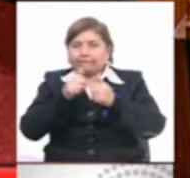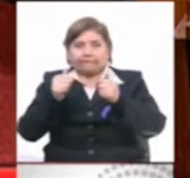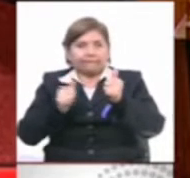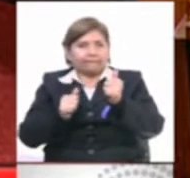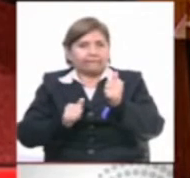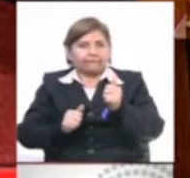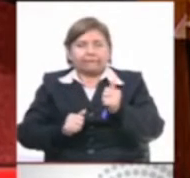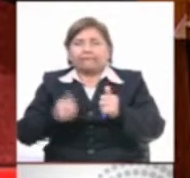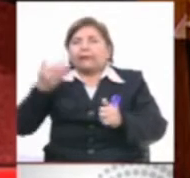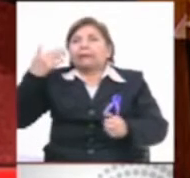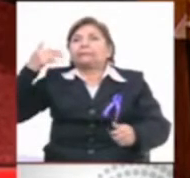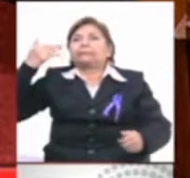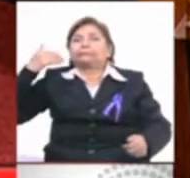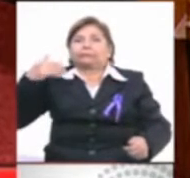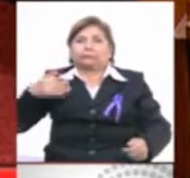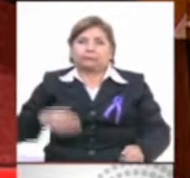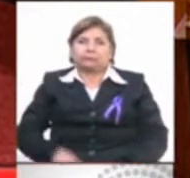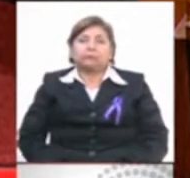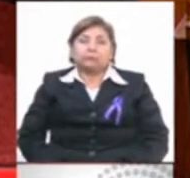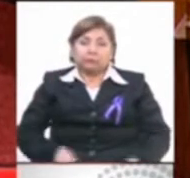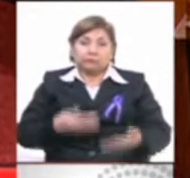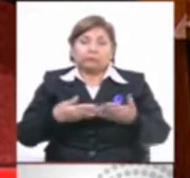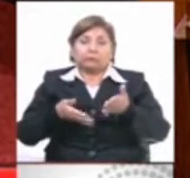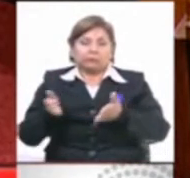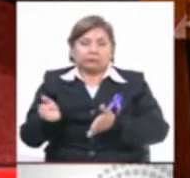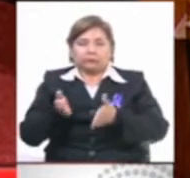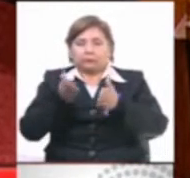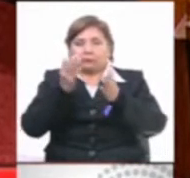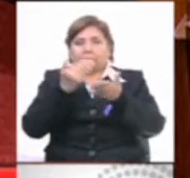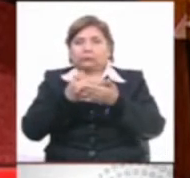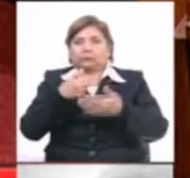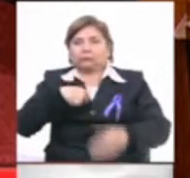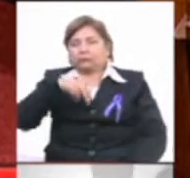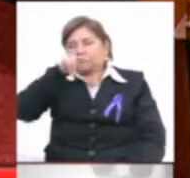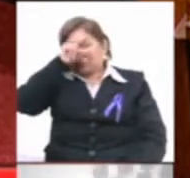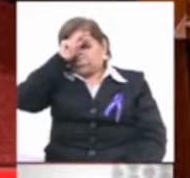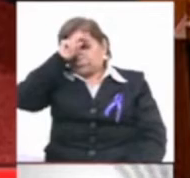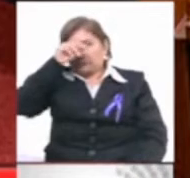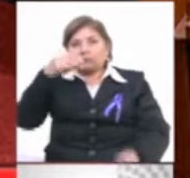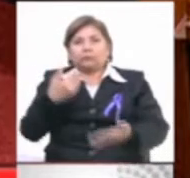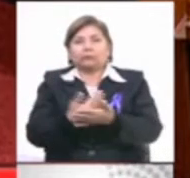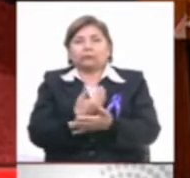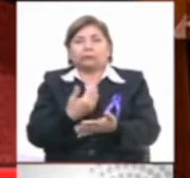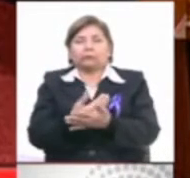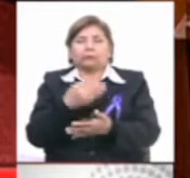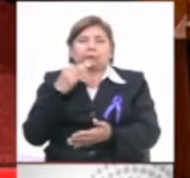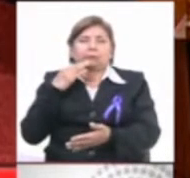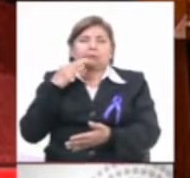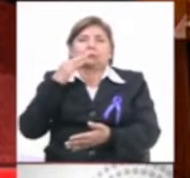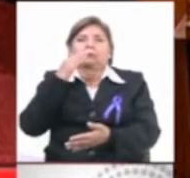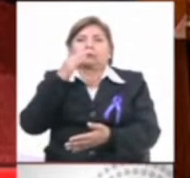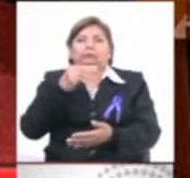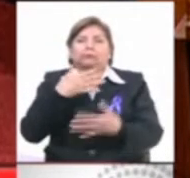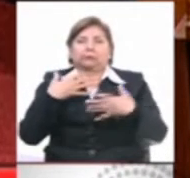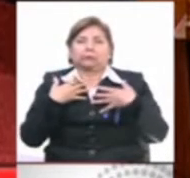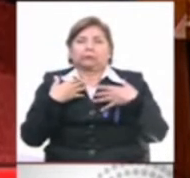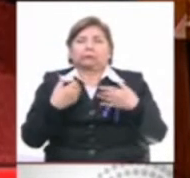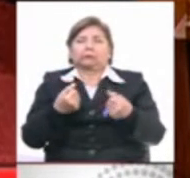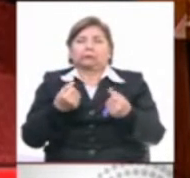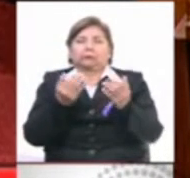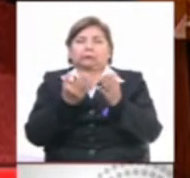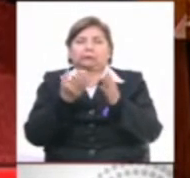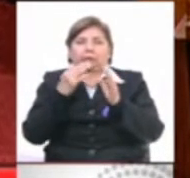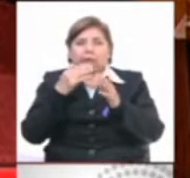regresar a lo que existía antes. Debemos llevar a nuestro país a nuevos destinos donde la salud y la educación